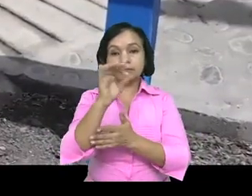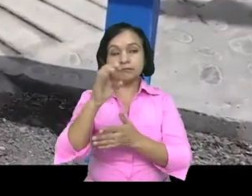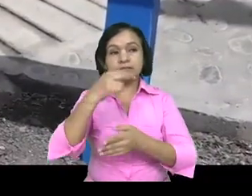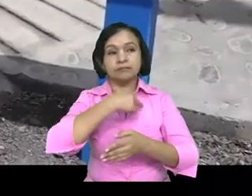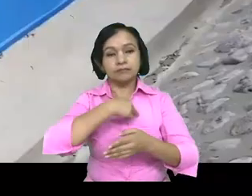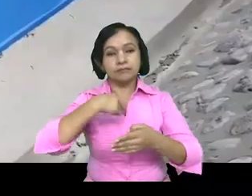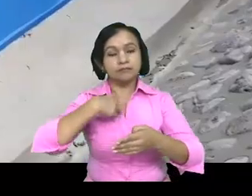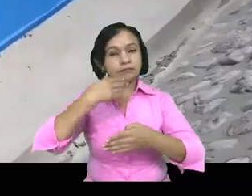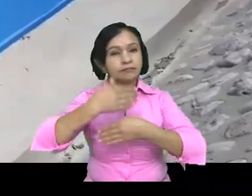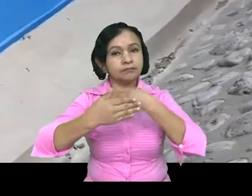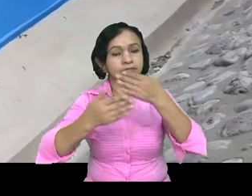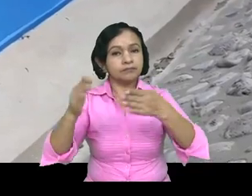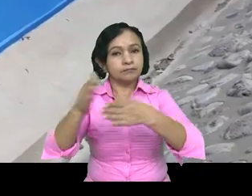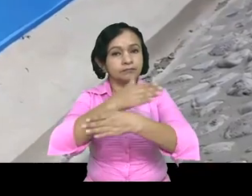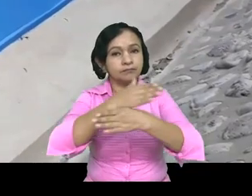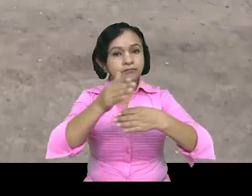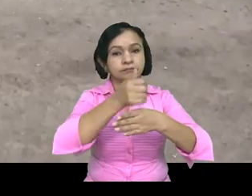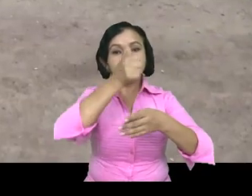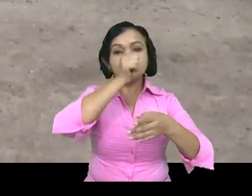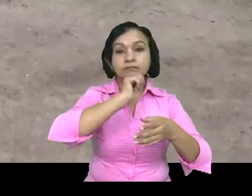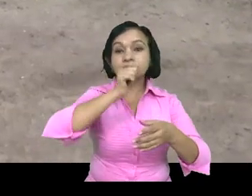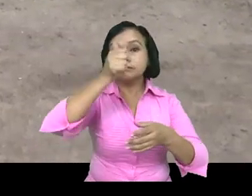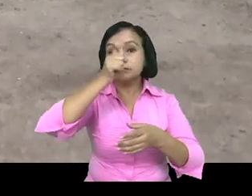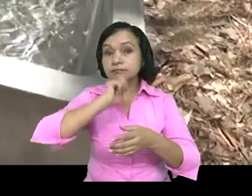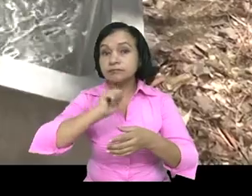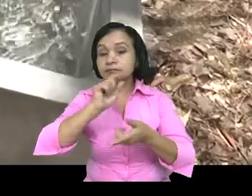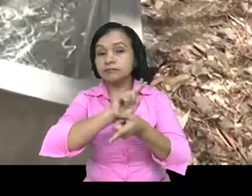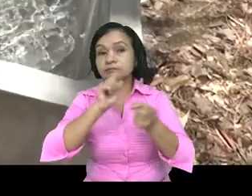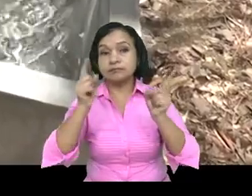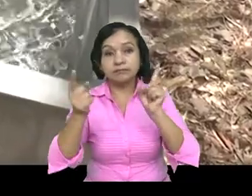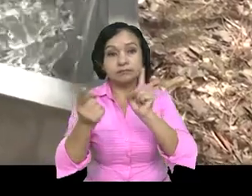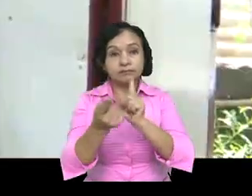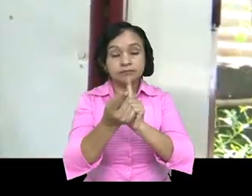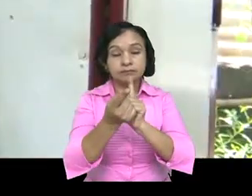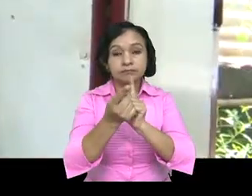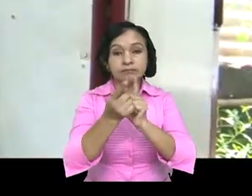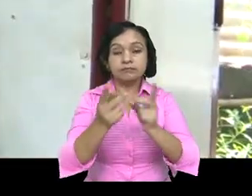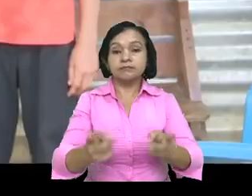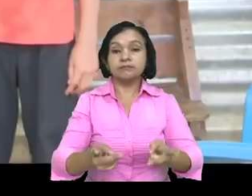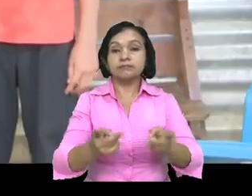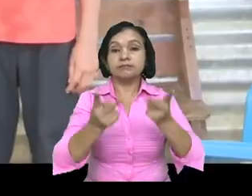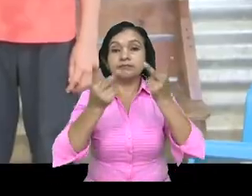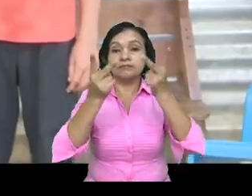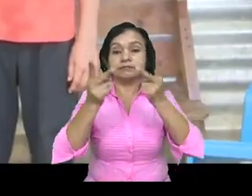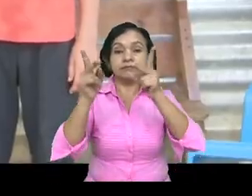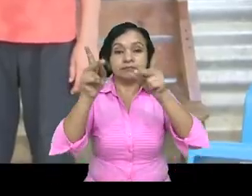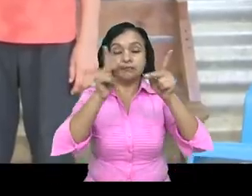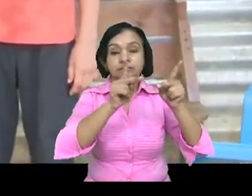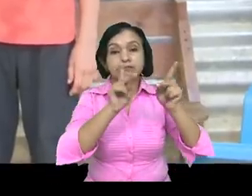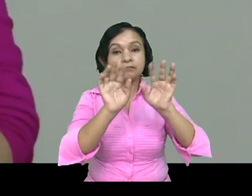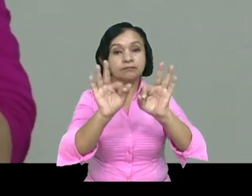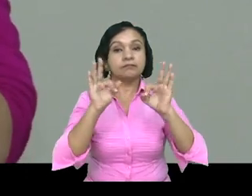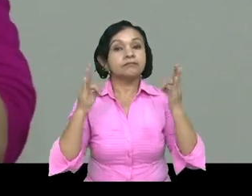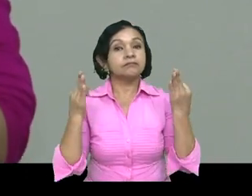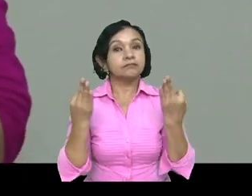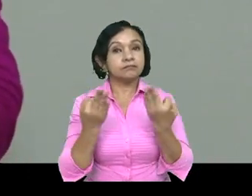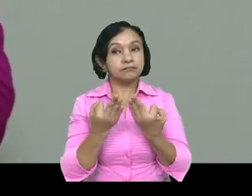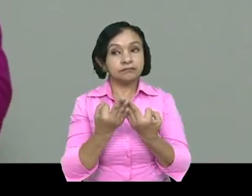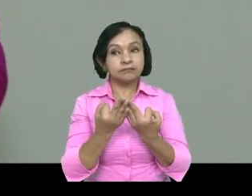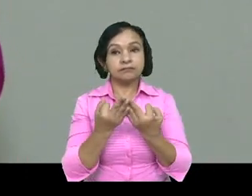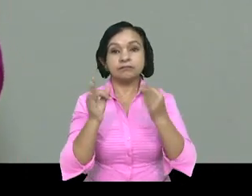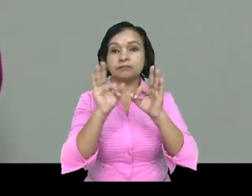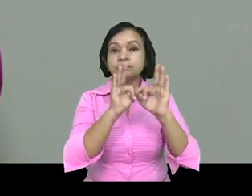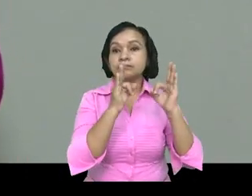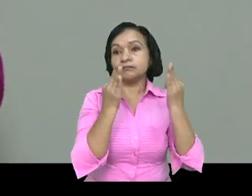construyendo sistemas de agua potable y saneamiento que cambian de manera notable la calidad de vida de las familias. Las